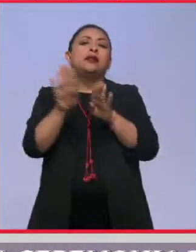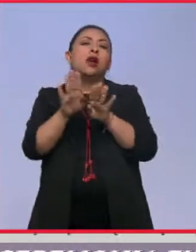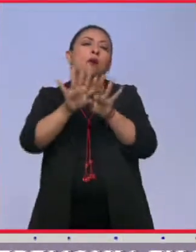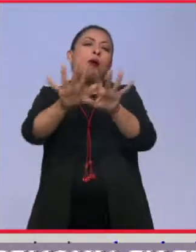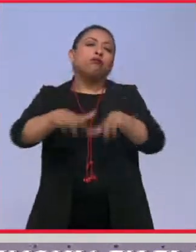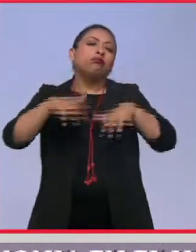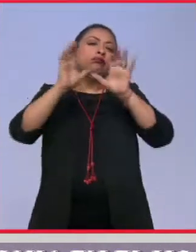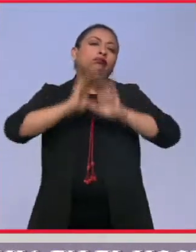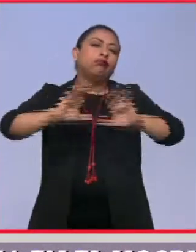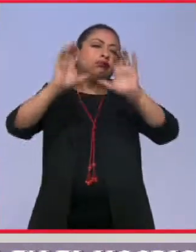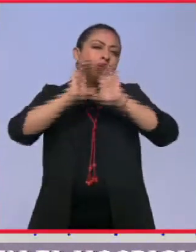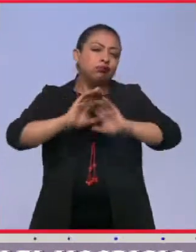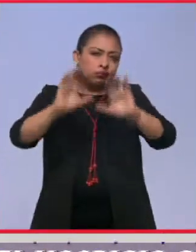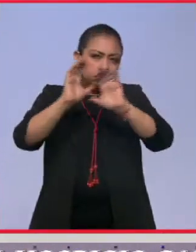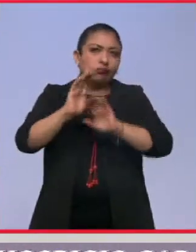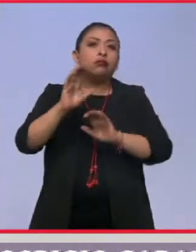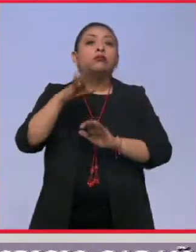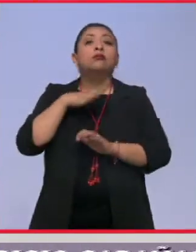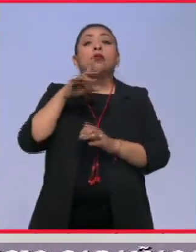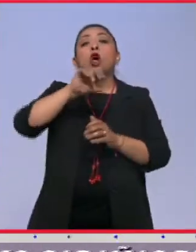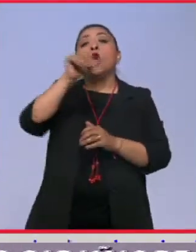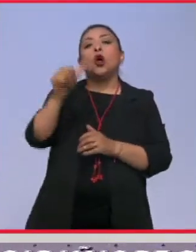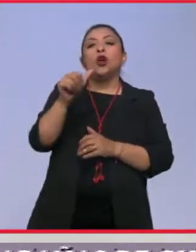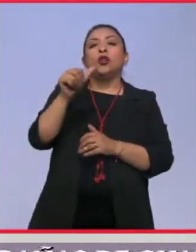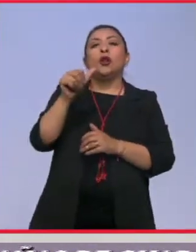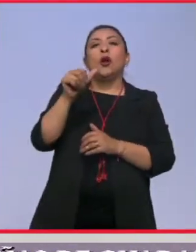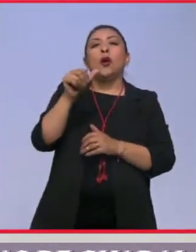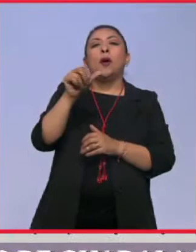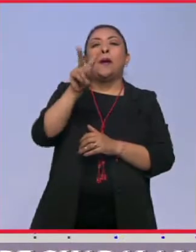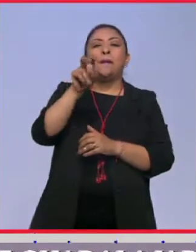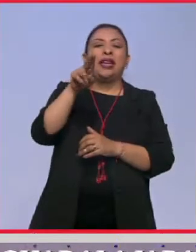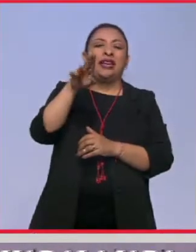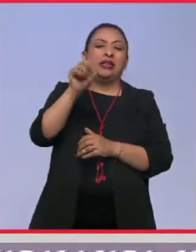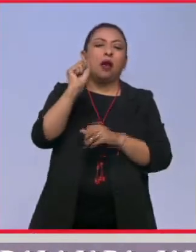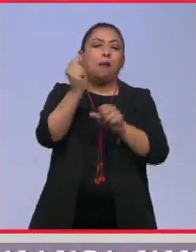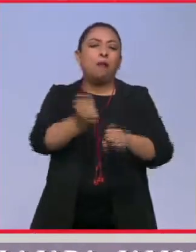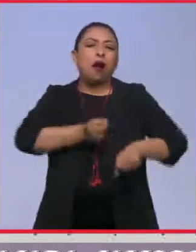cantan canciones. Está la pieza en Venecia que están todos los textos codificados.